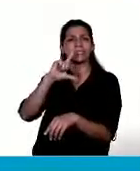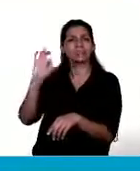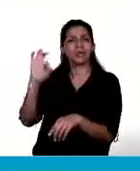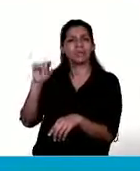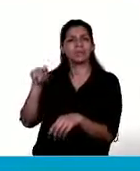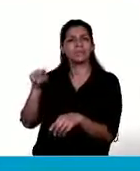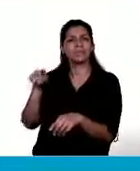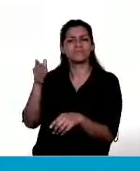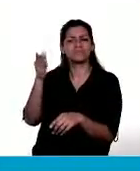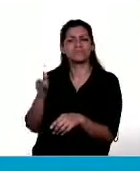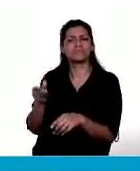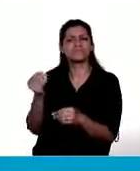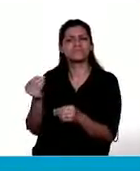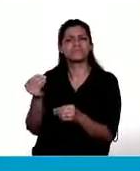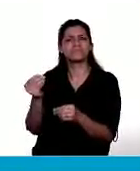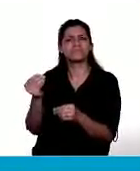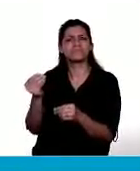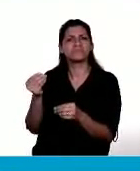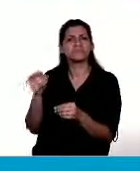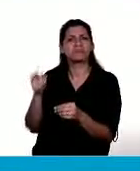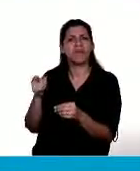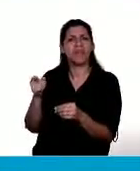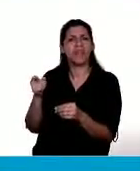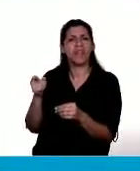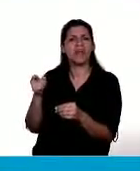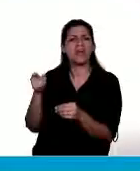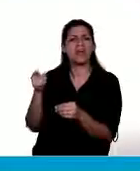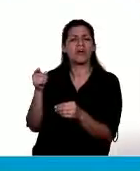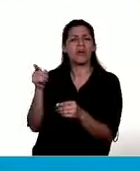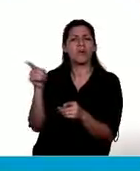ser adherente o de ser nazista.